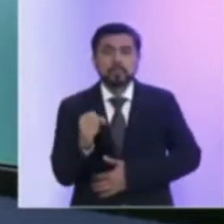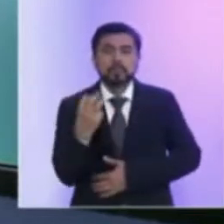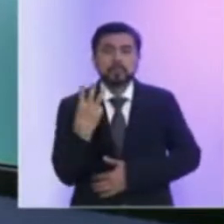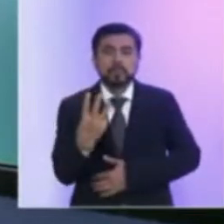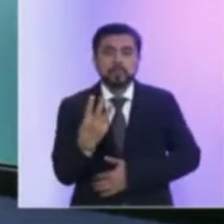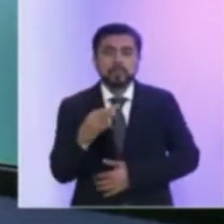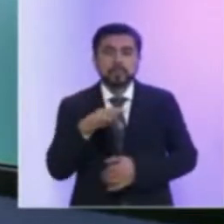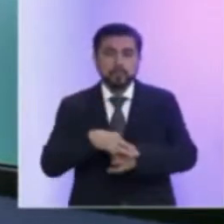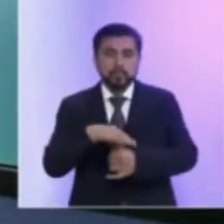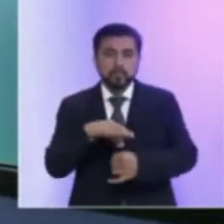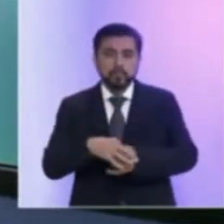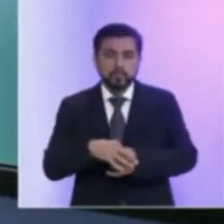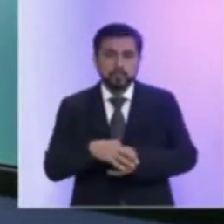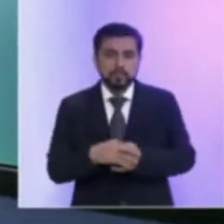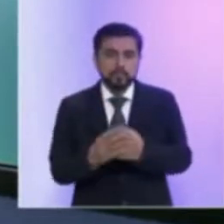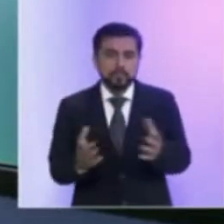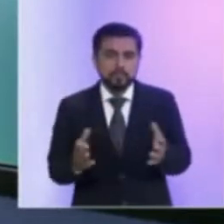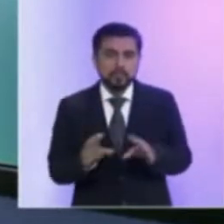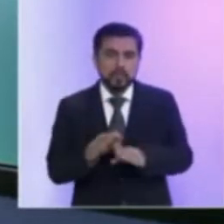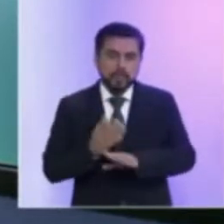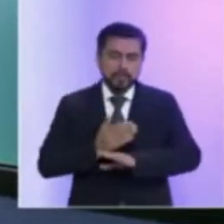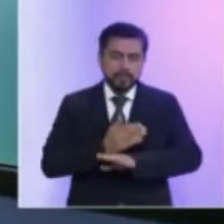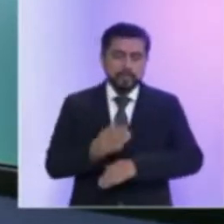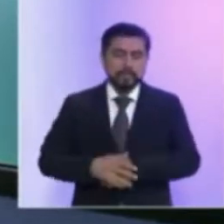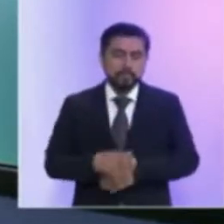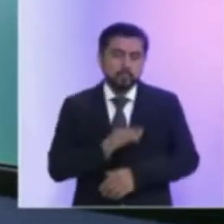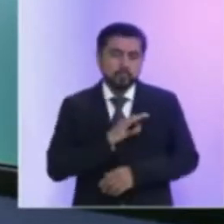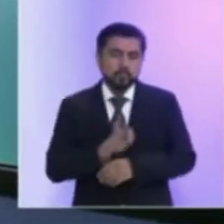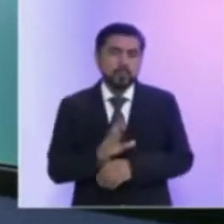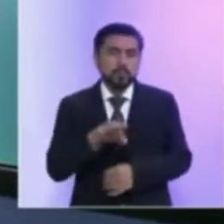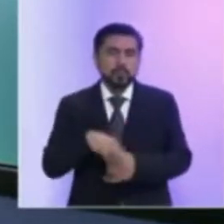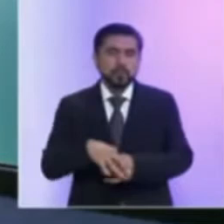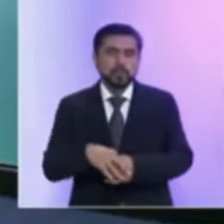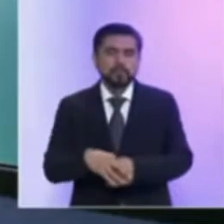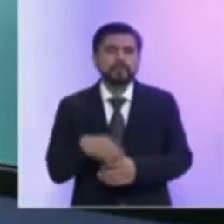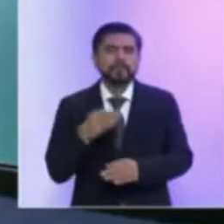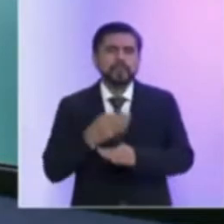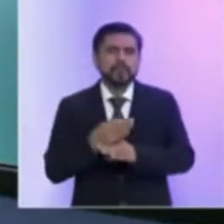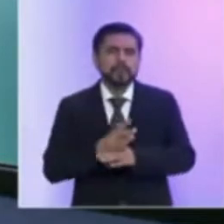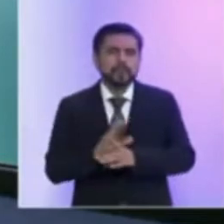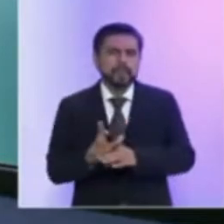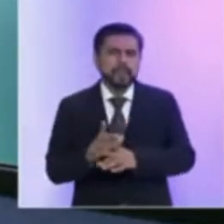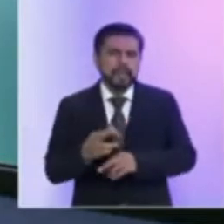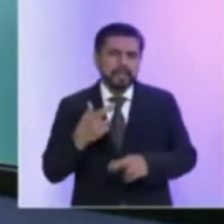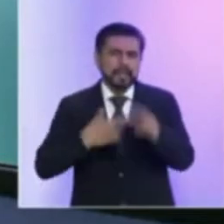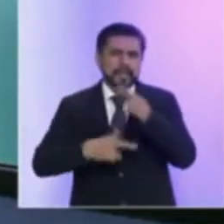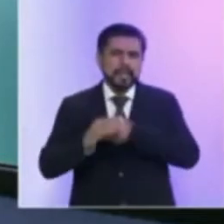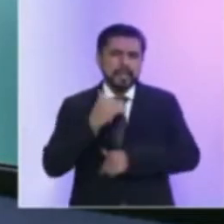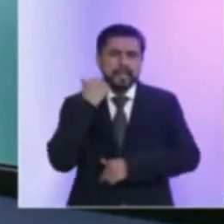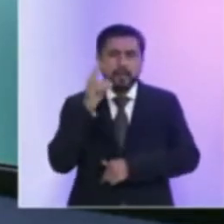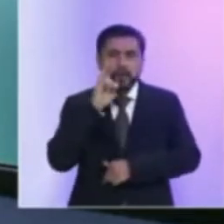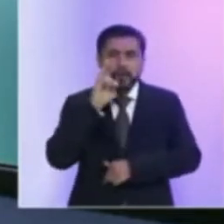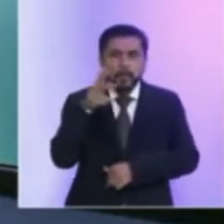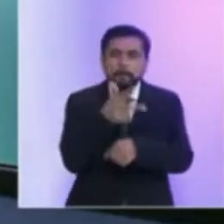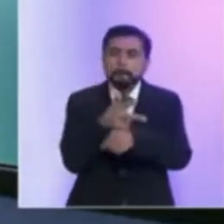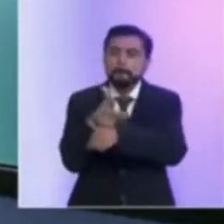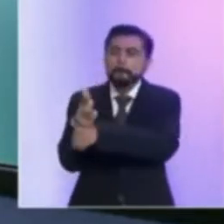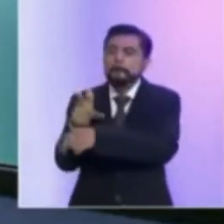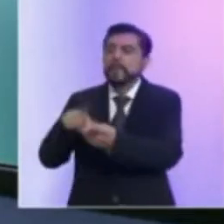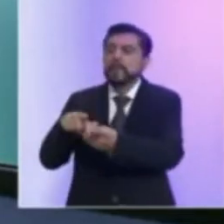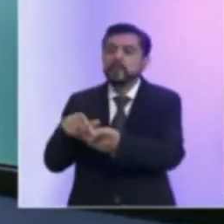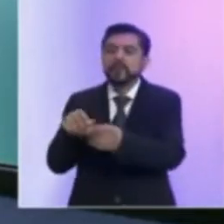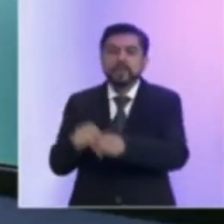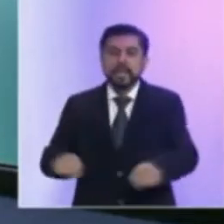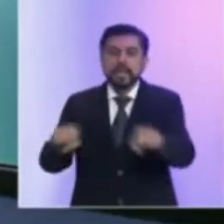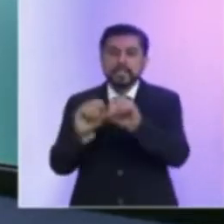3.463 votos de manera anticipada. Y antes de seguir con la información, yo quisiera que regresáramos la toma al pleno, porque hay una